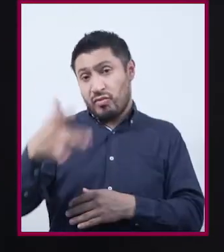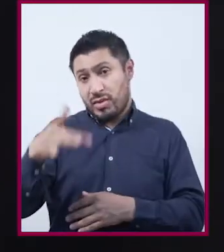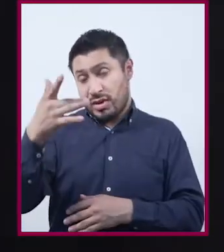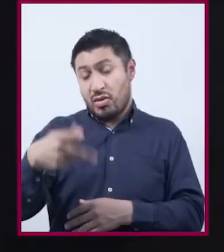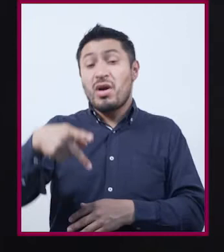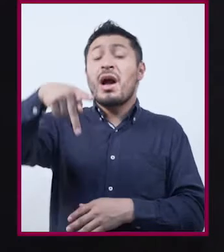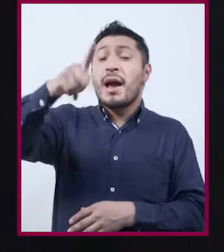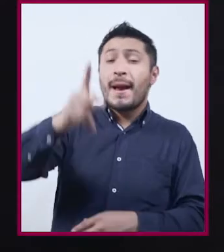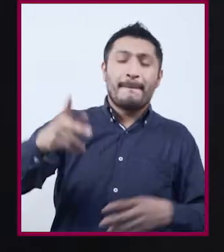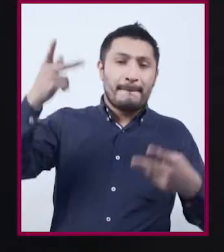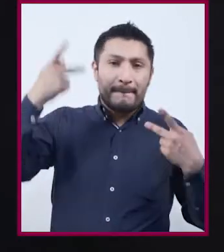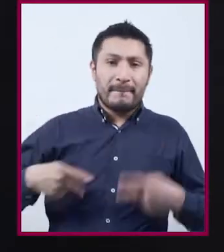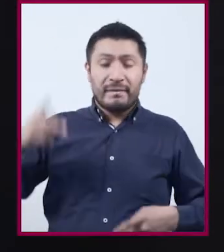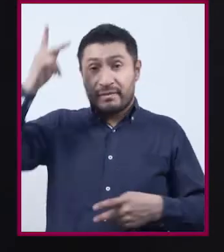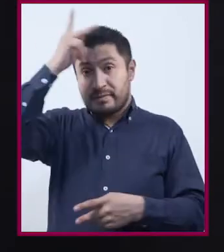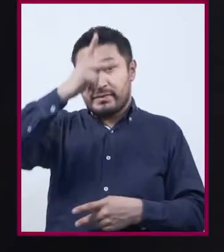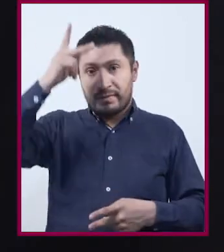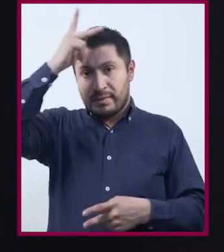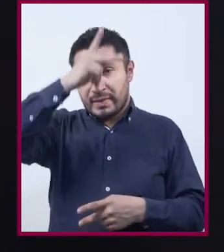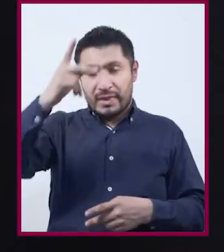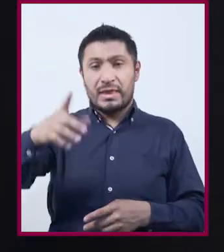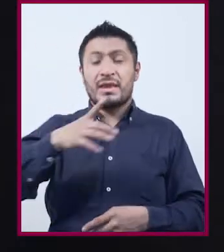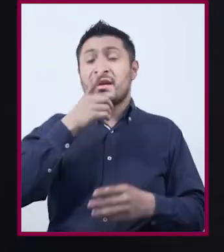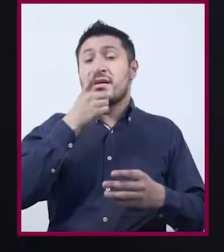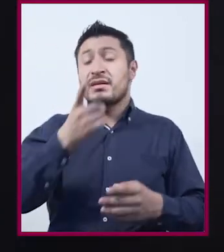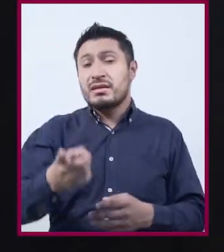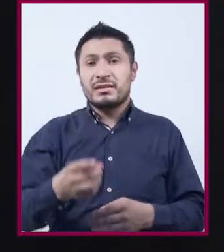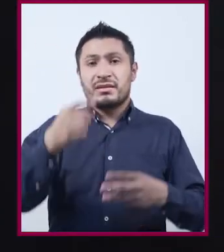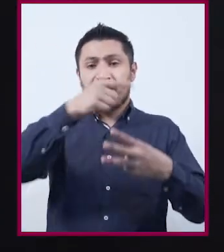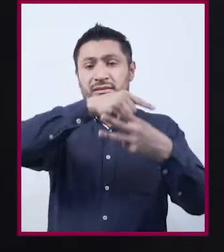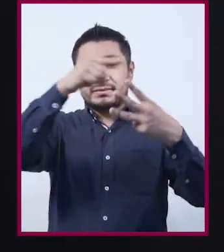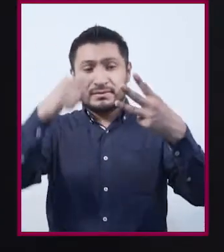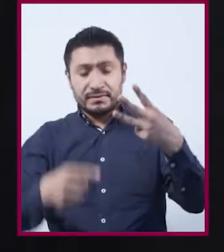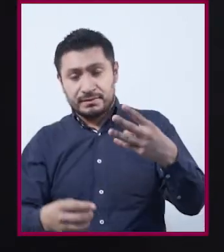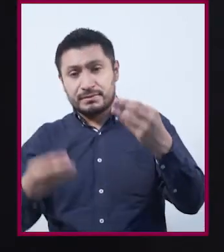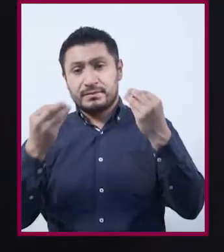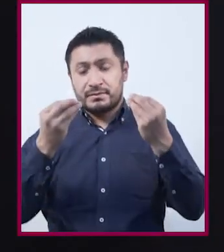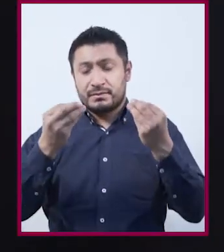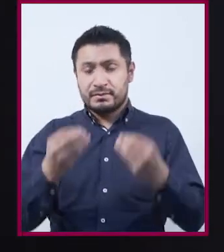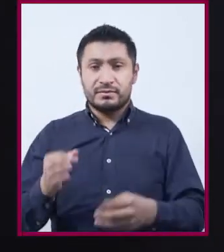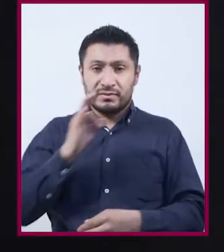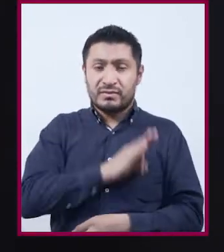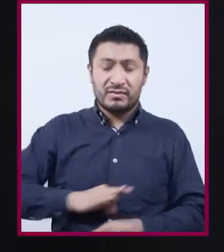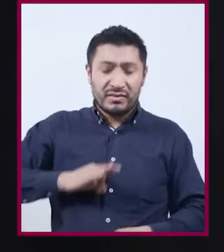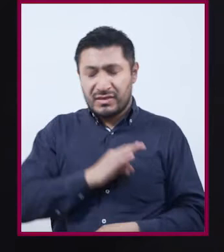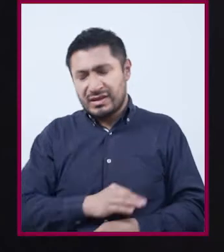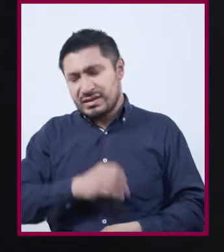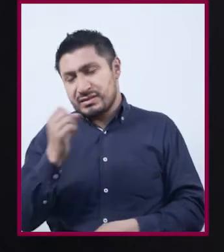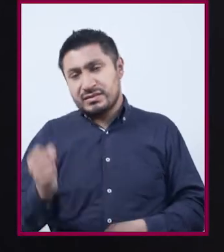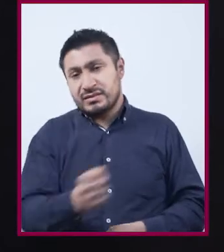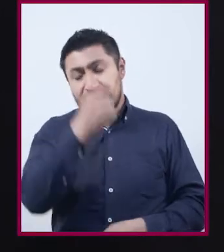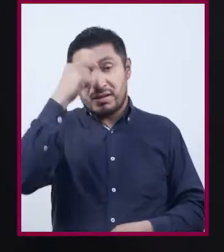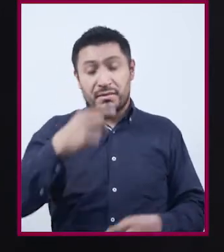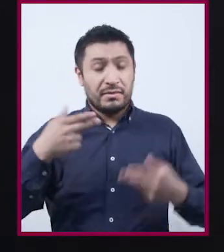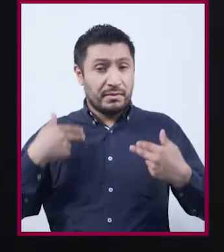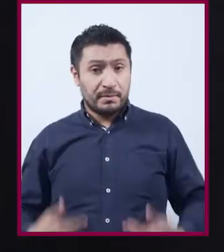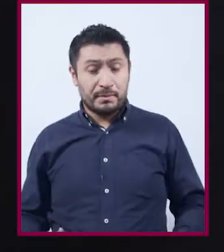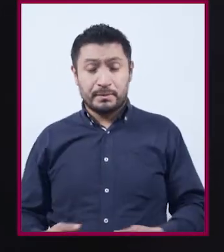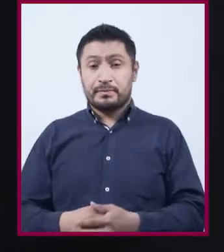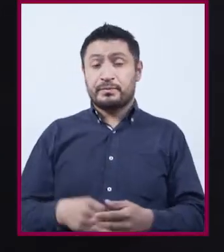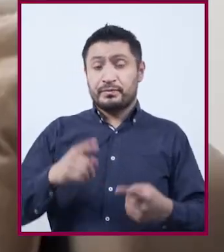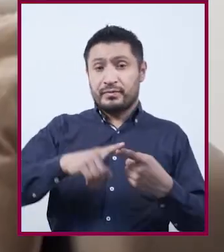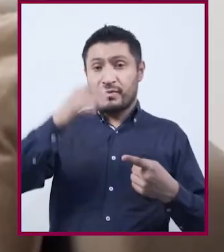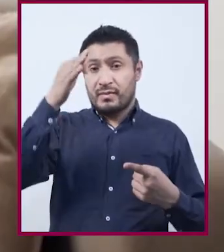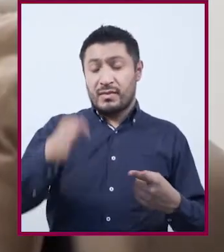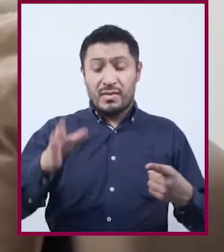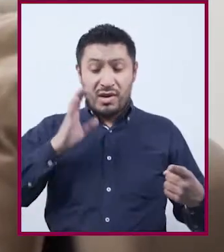diferentes maneras. Sin embargo, las y los psicólogos dicen que existen 3 grandes e inagotables fuentes de infelicidad para la